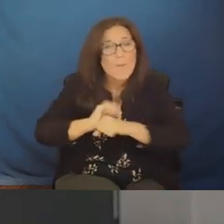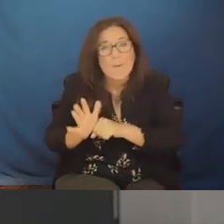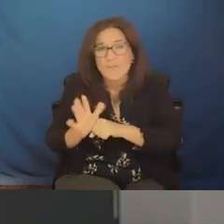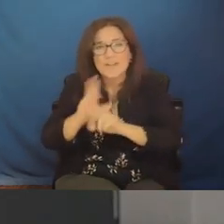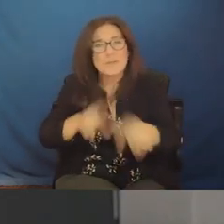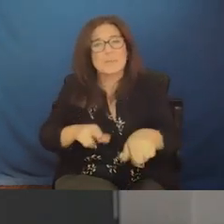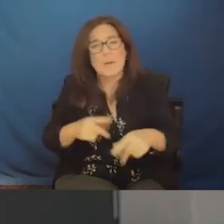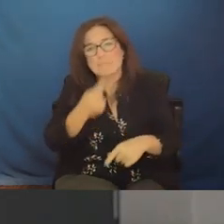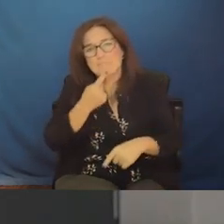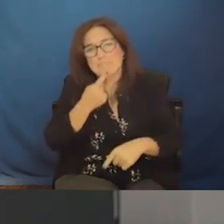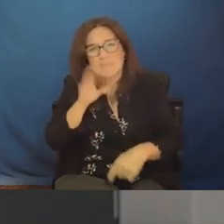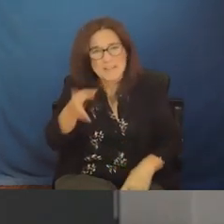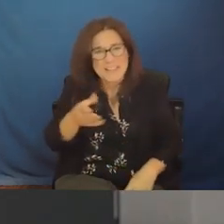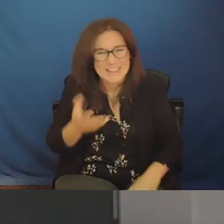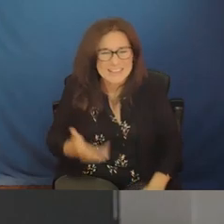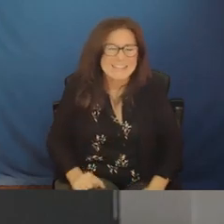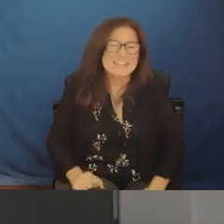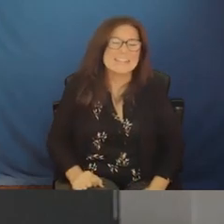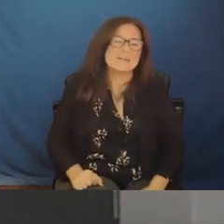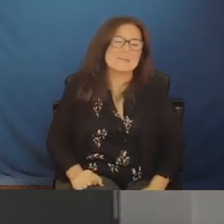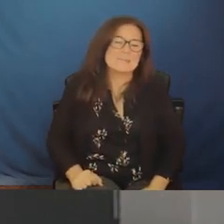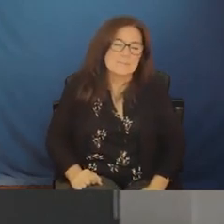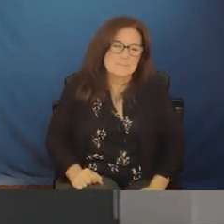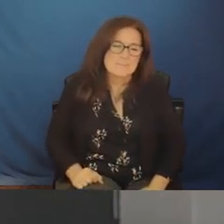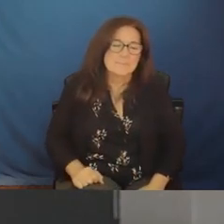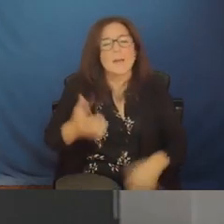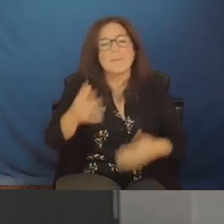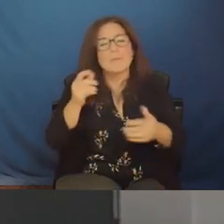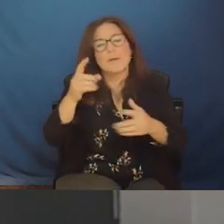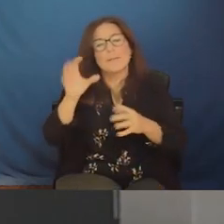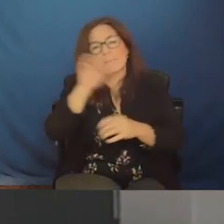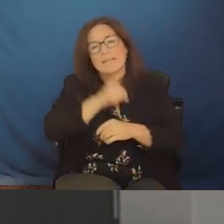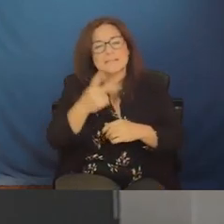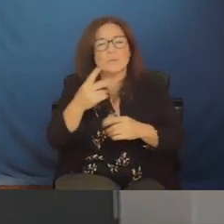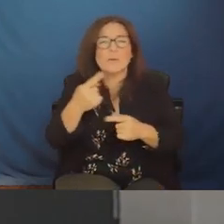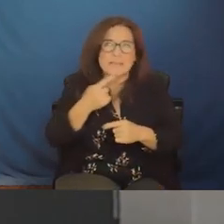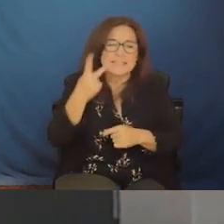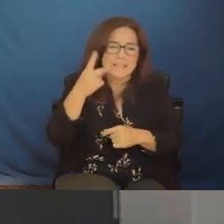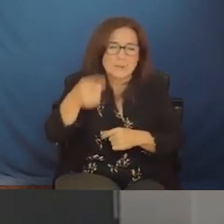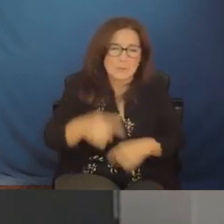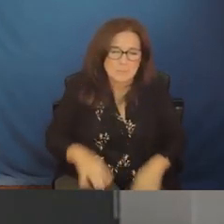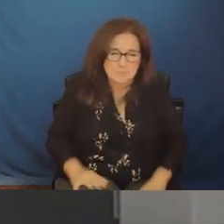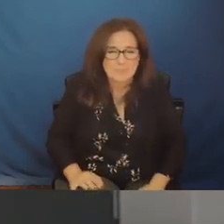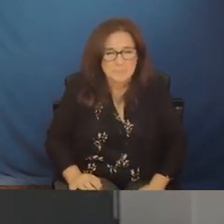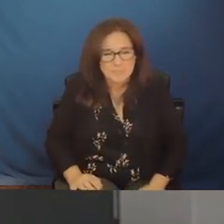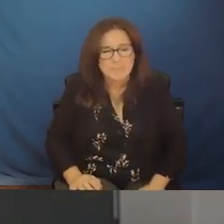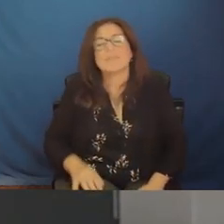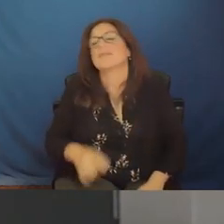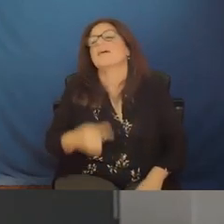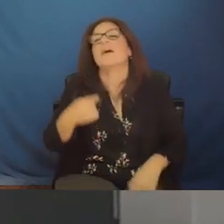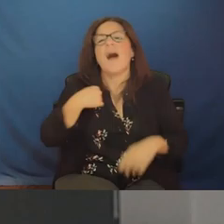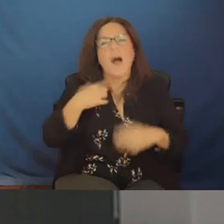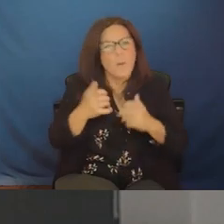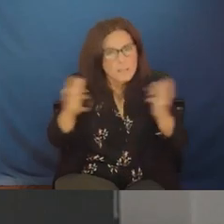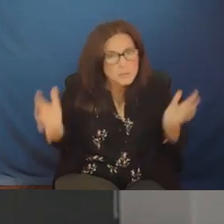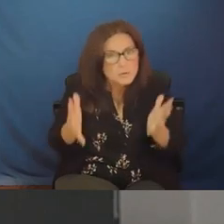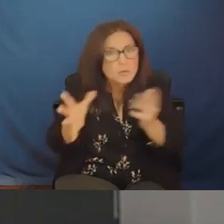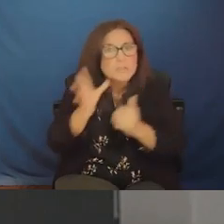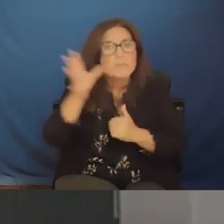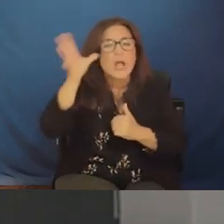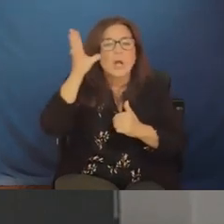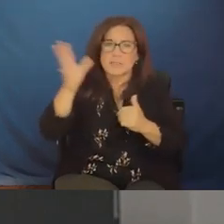y yo quiero animar a los padres a que autoricen a sus hijos a que se vacunen porque